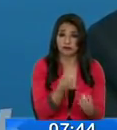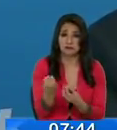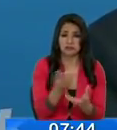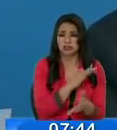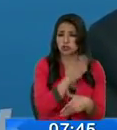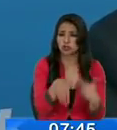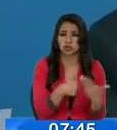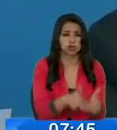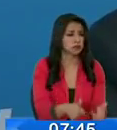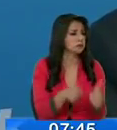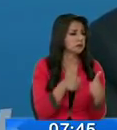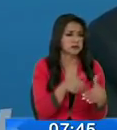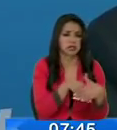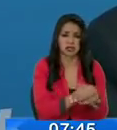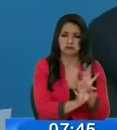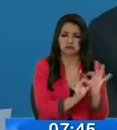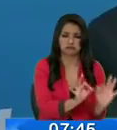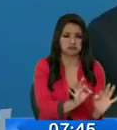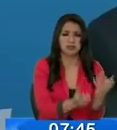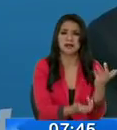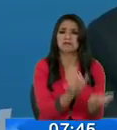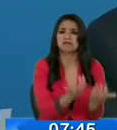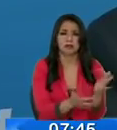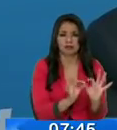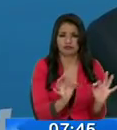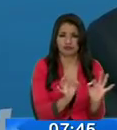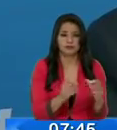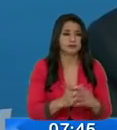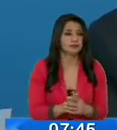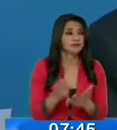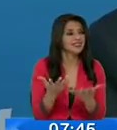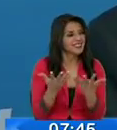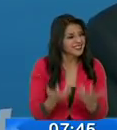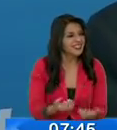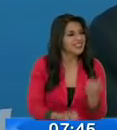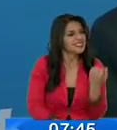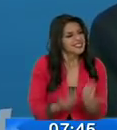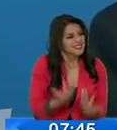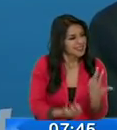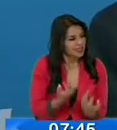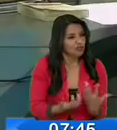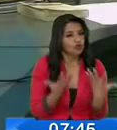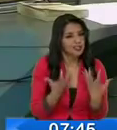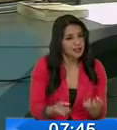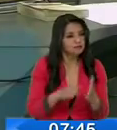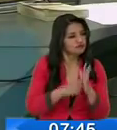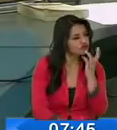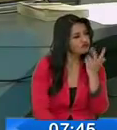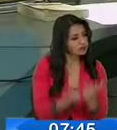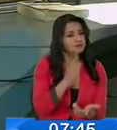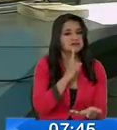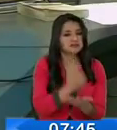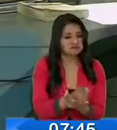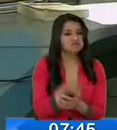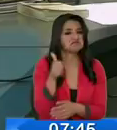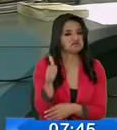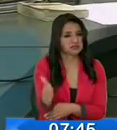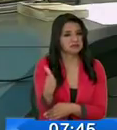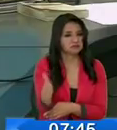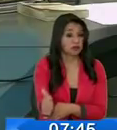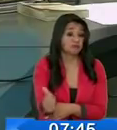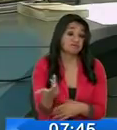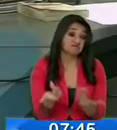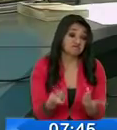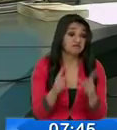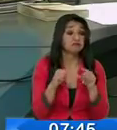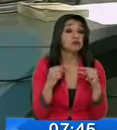entregado está a buen recaudo. Yo creo que el intento de incendio fue una acción violenta por parte de la